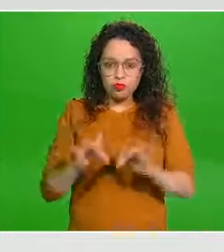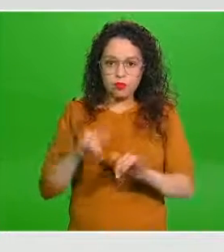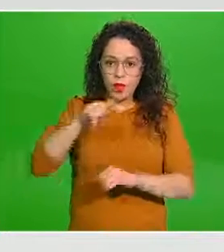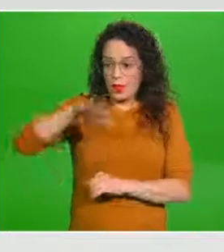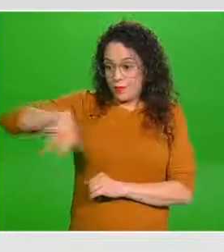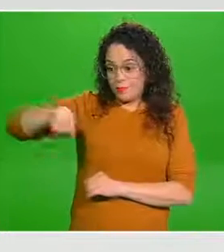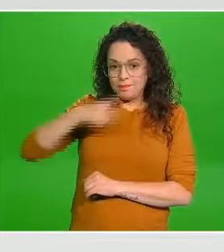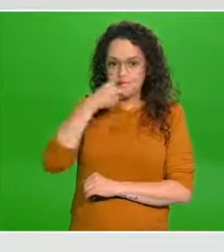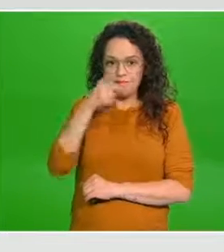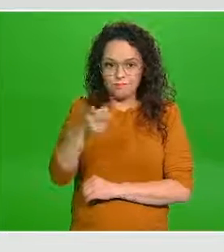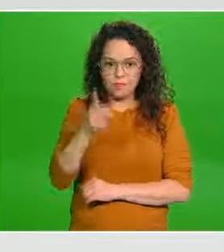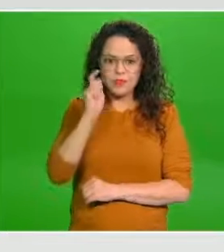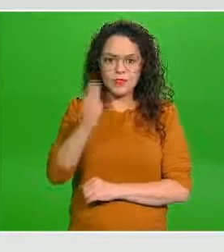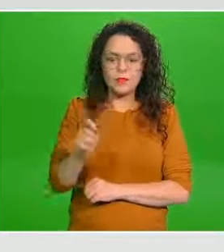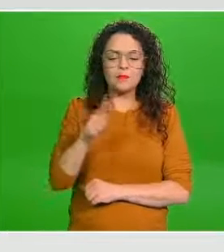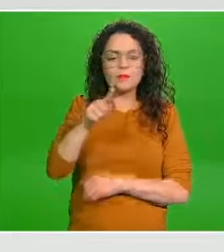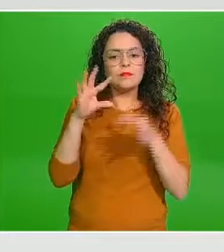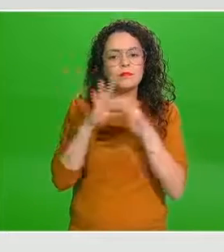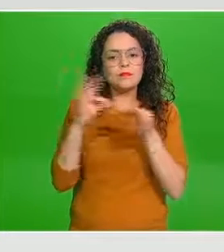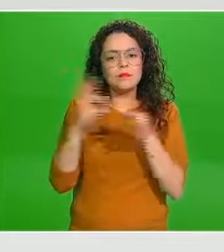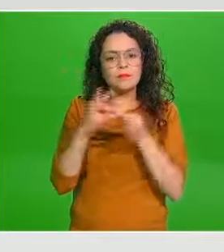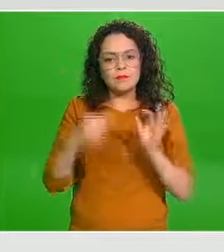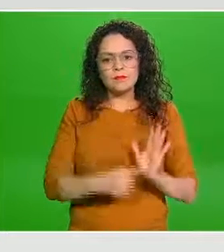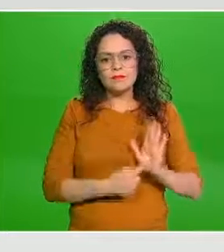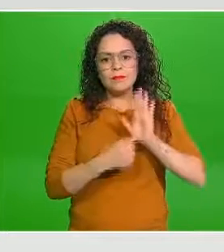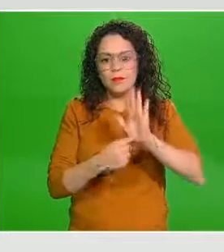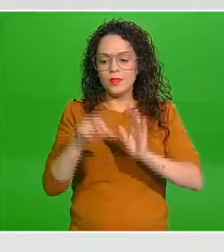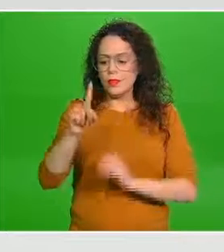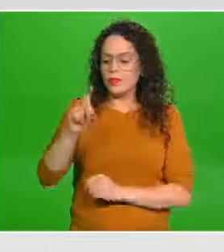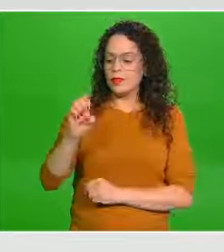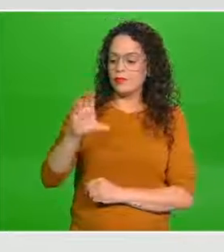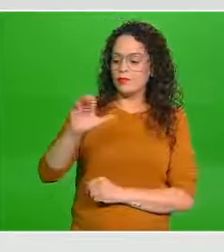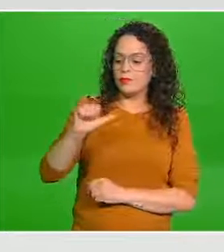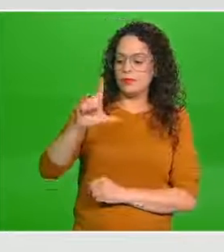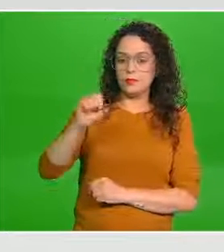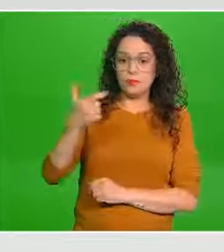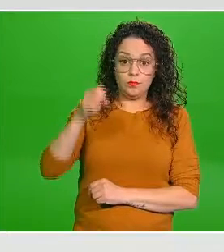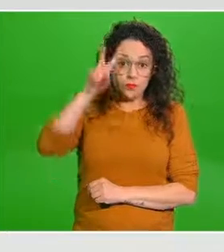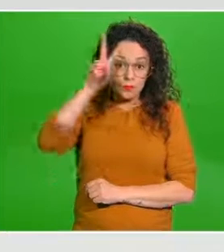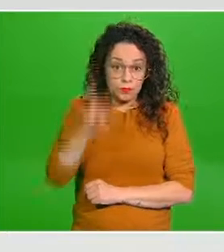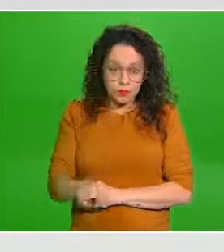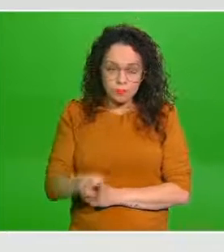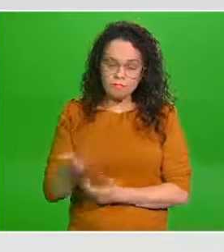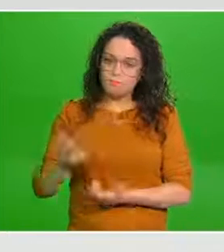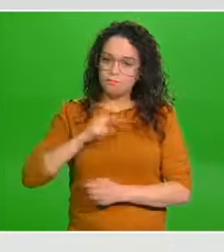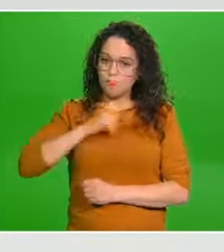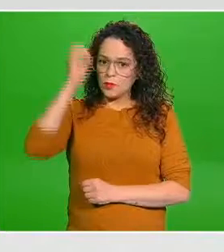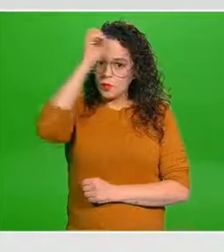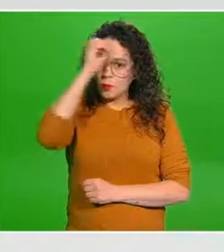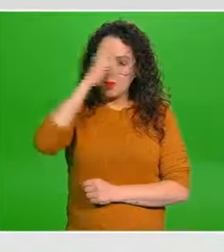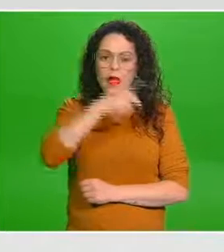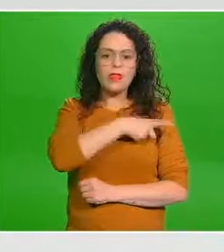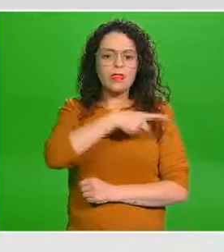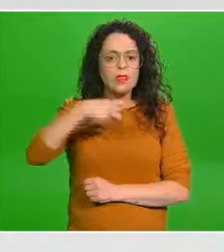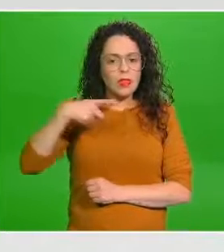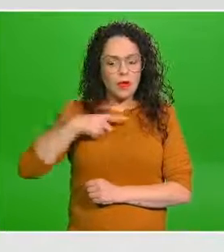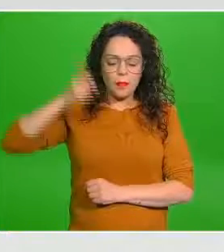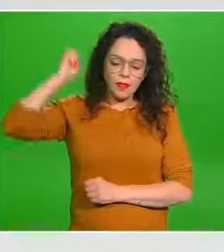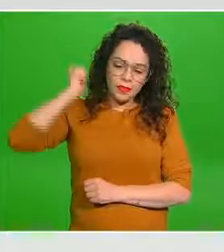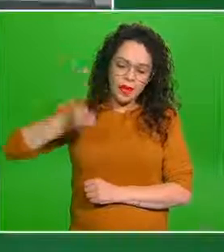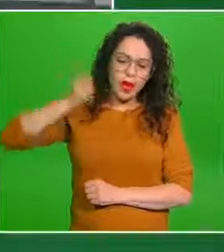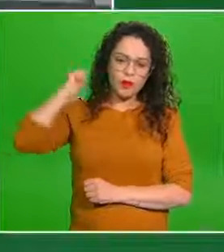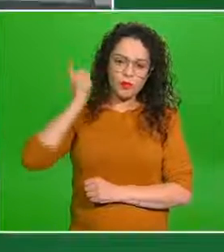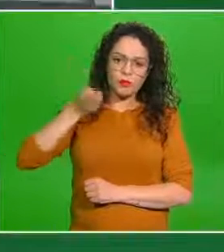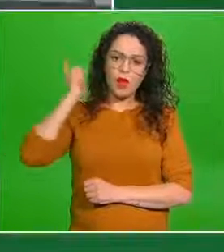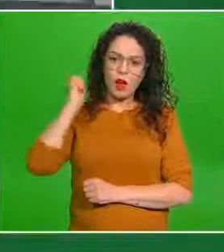me llama mucho la atención el decálogo que nos presentó. Es un decálogo que a mi parecer deberíamos de tenerlo presente todos los días, más